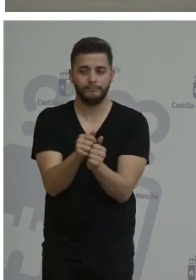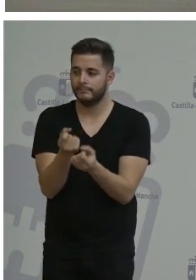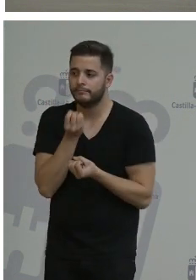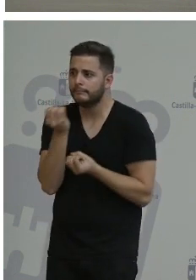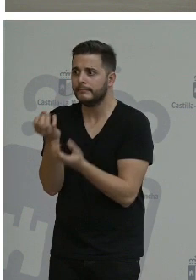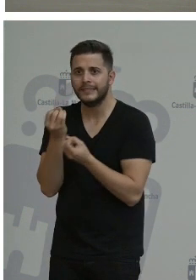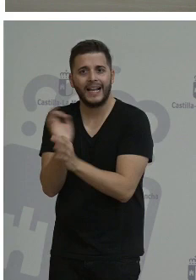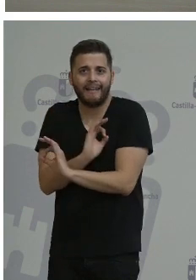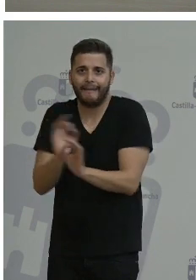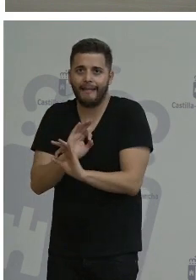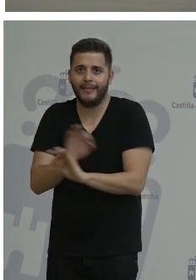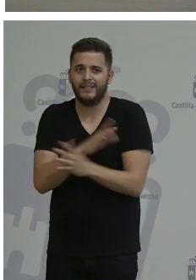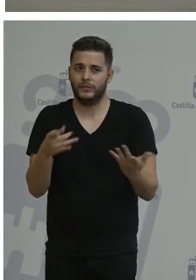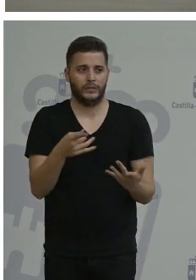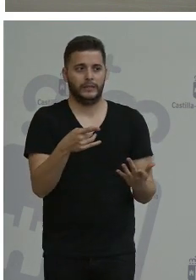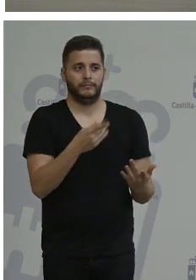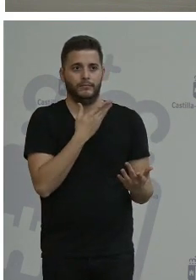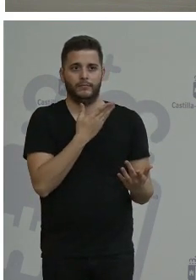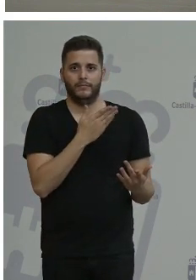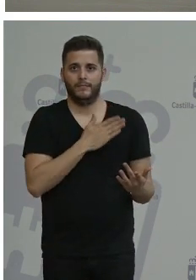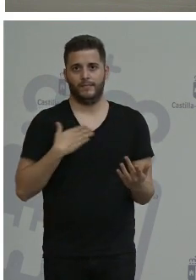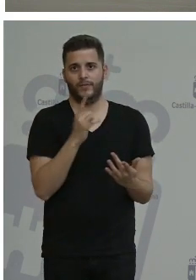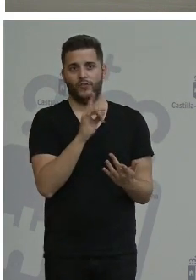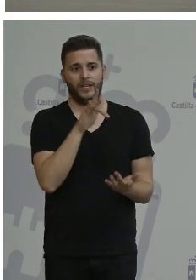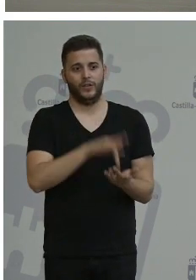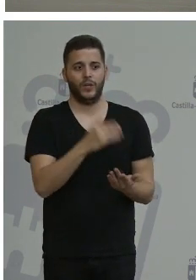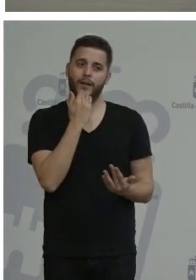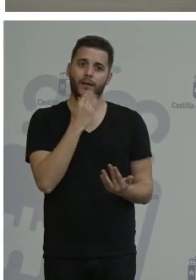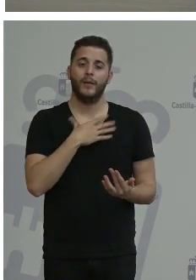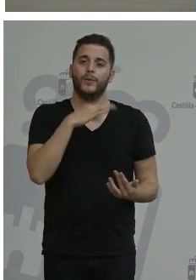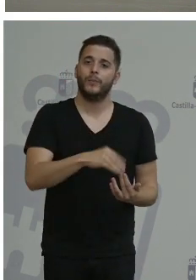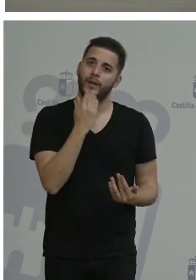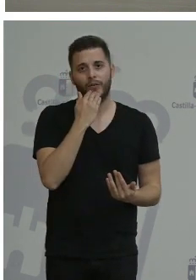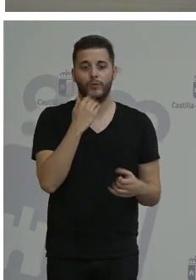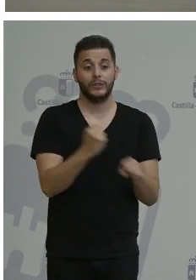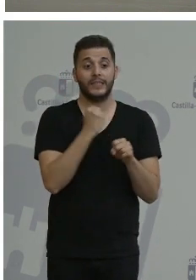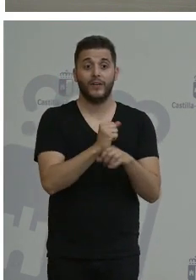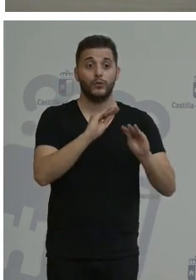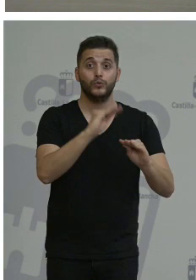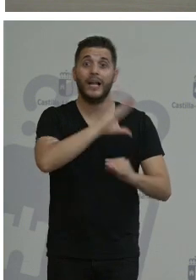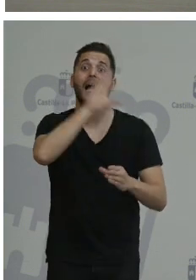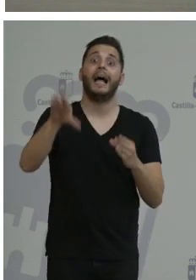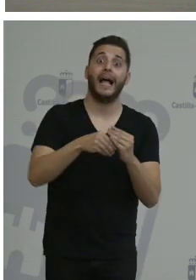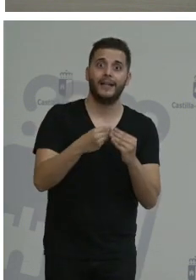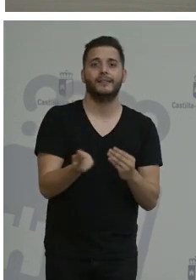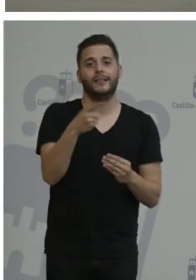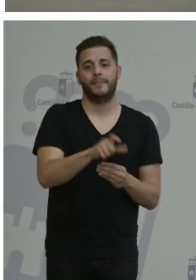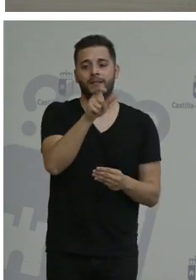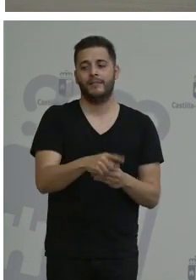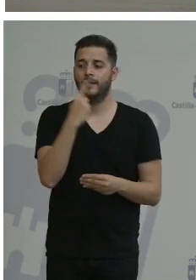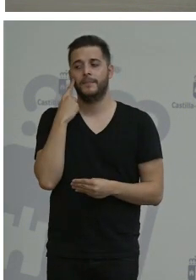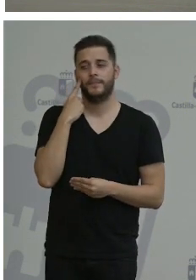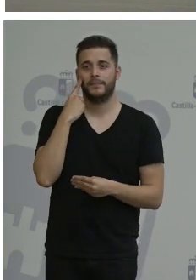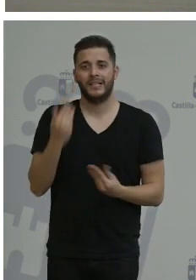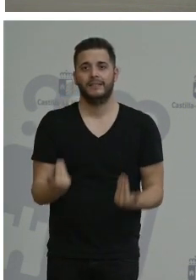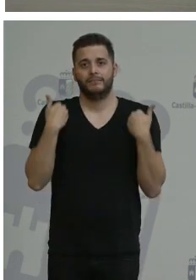es reticente a la hora de pensar que pueda ser una carga más de su trabajo. Esa necesidad, que decía el viceconsejero,